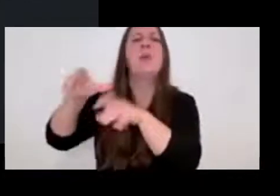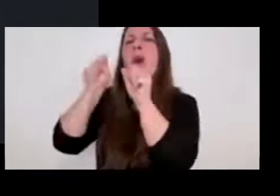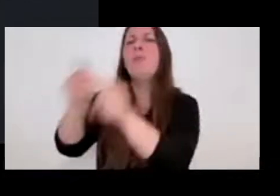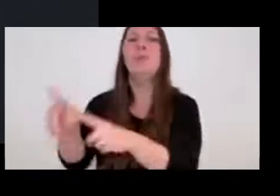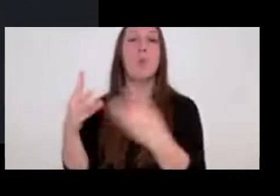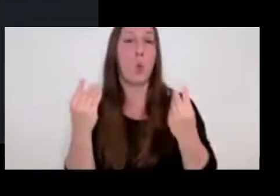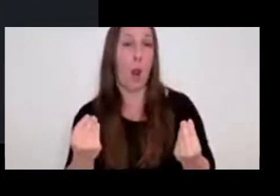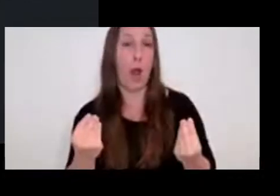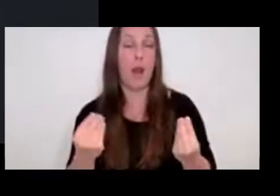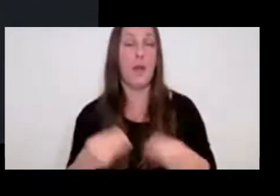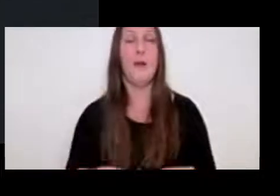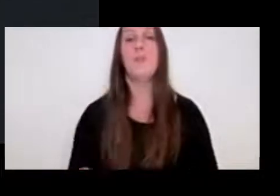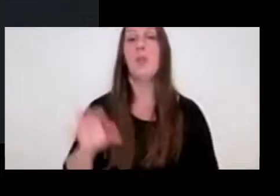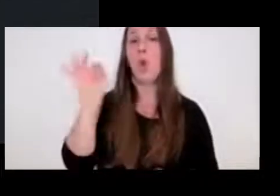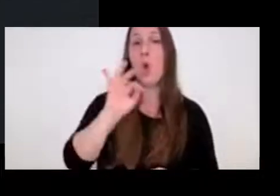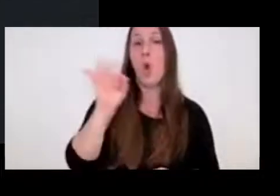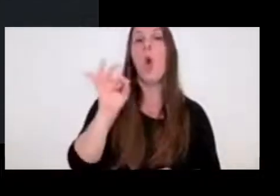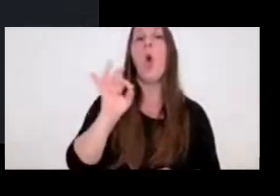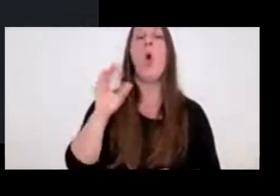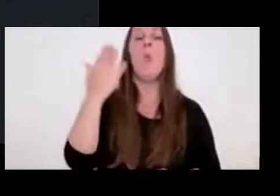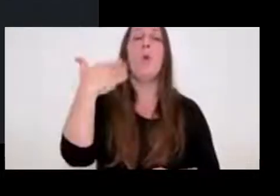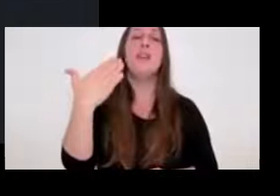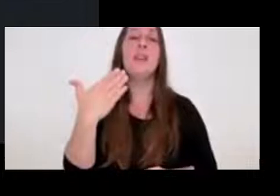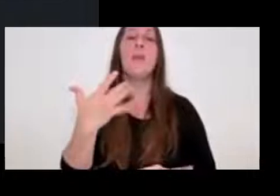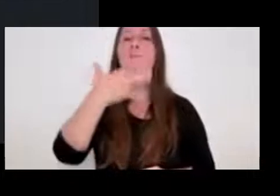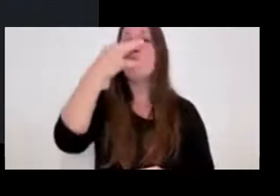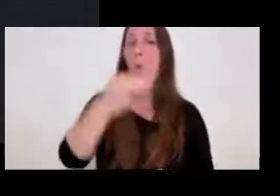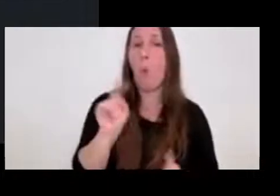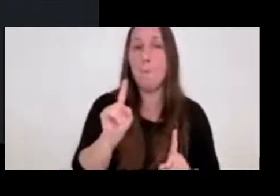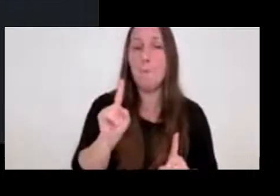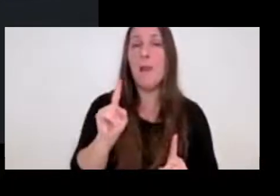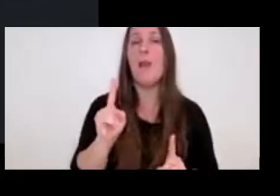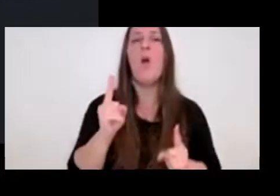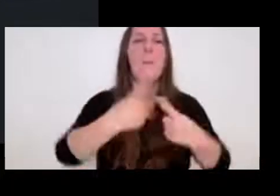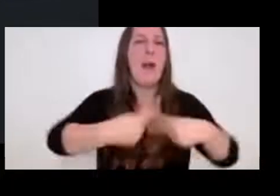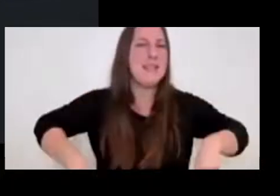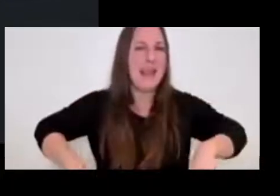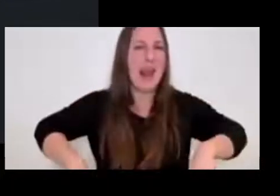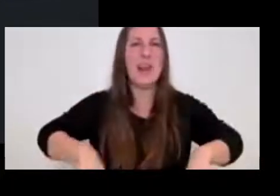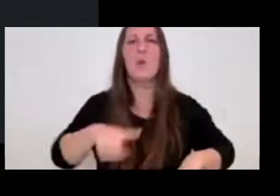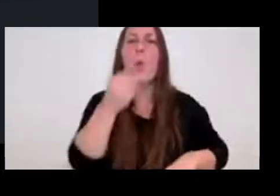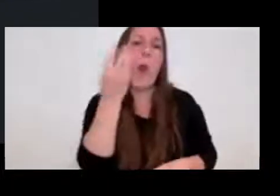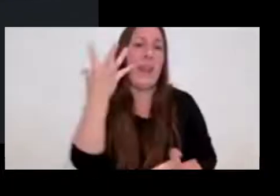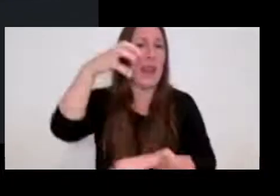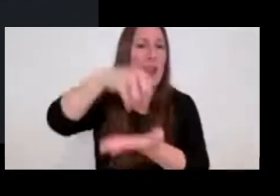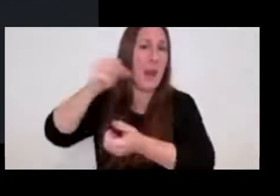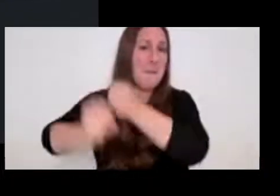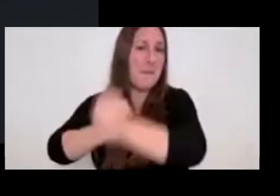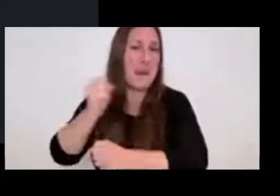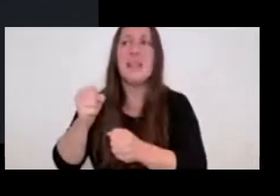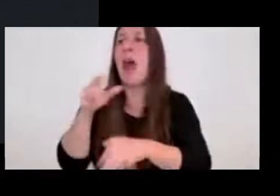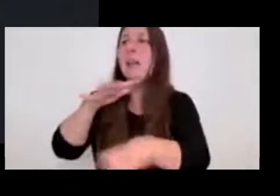Puede haber también que haya costos por incumplimiento, ya sea formales o materiales, que tienen que ver con cualquier tipo de empresa, independientemente de cuál sea la